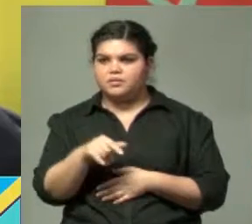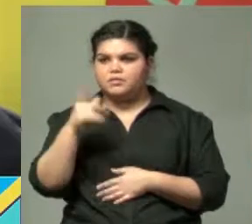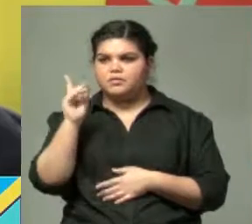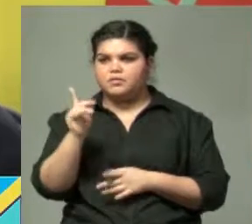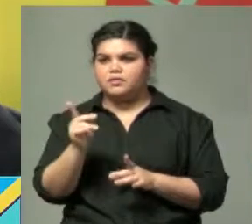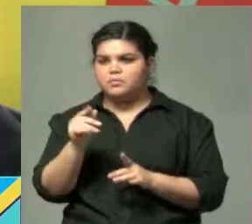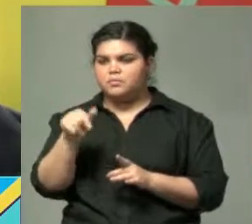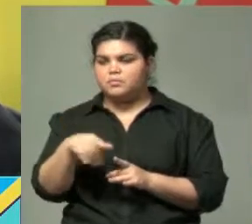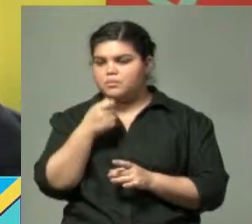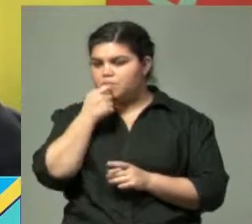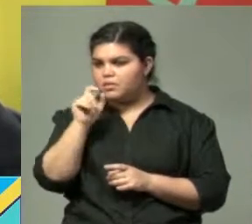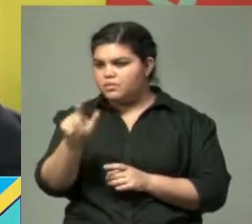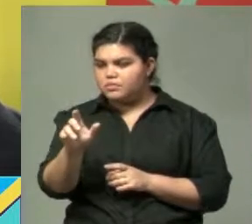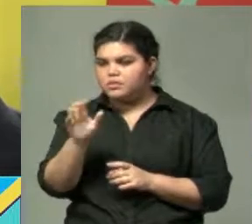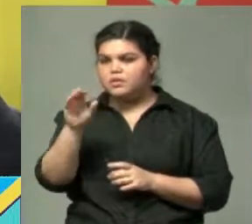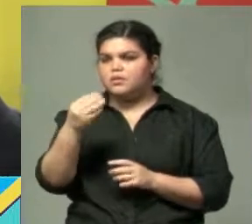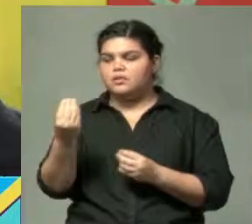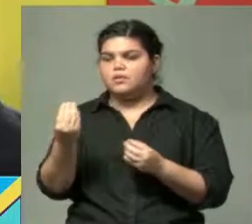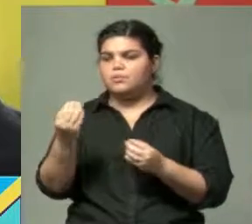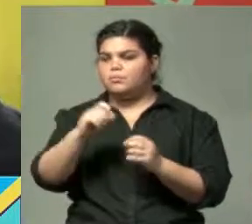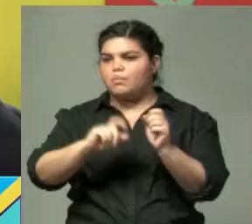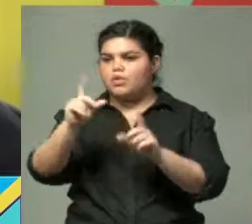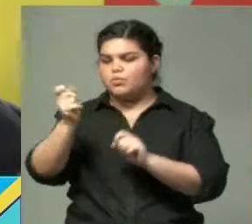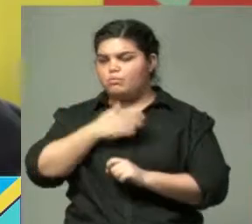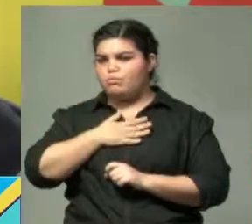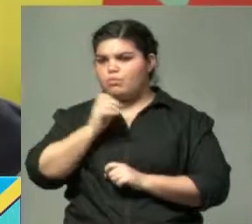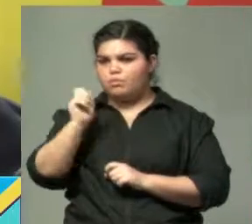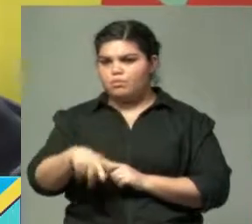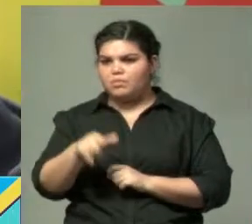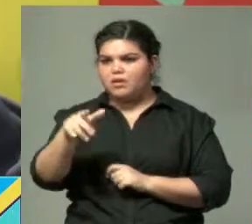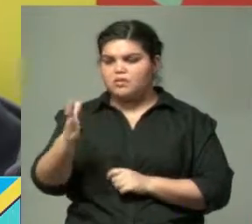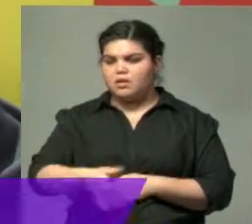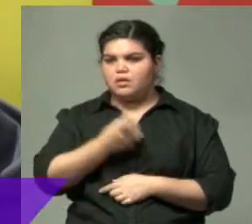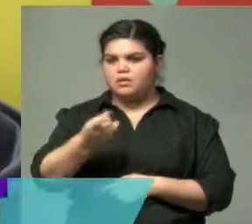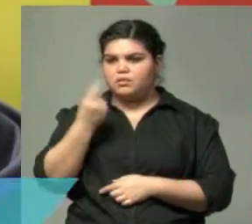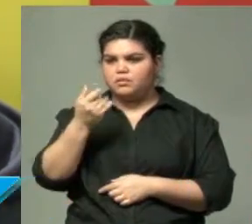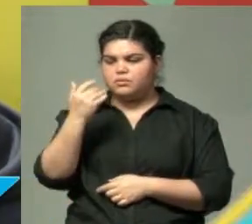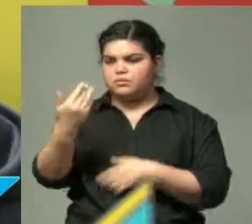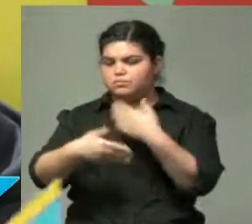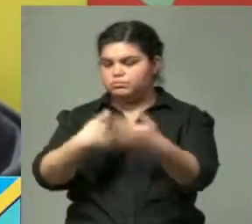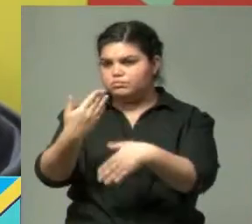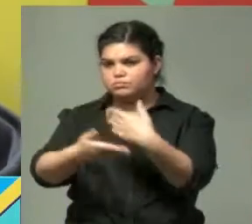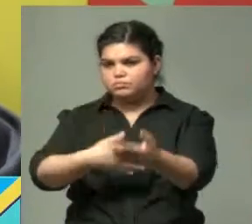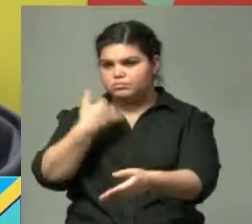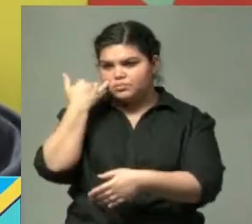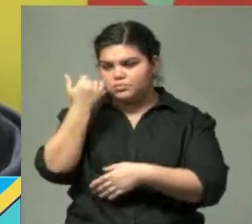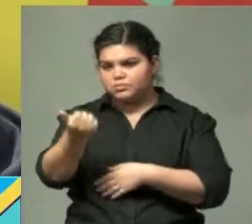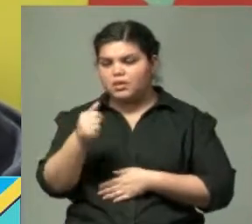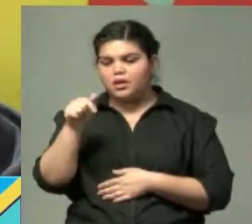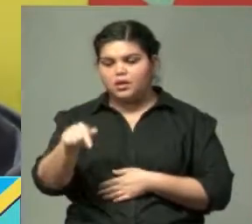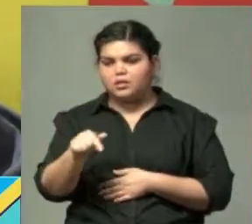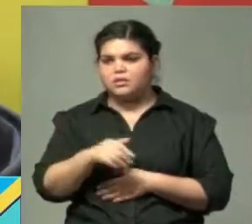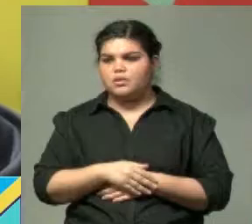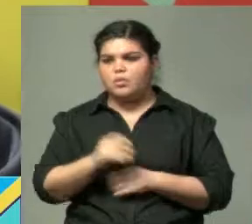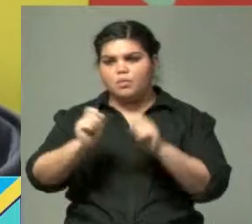en Mendoza con mediciones propias. Esa dirección se está desarrollando y sí, obviamente hay una forma